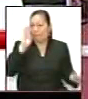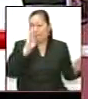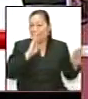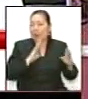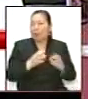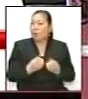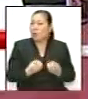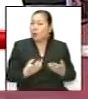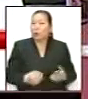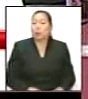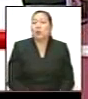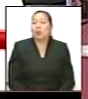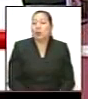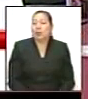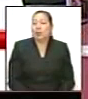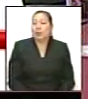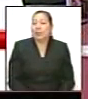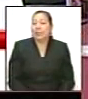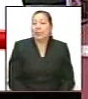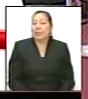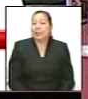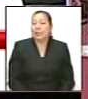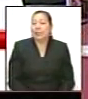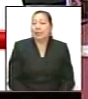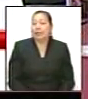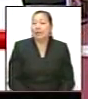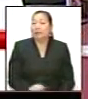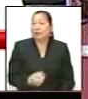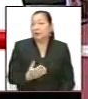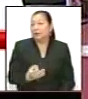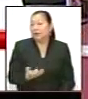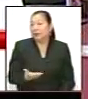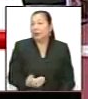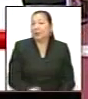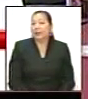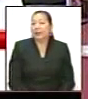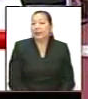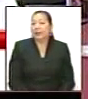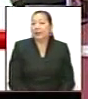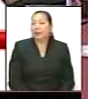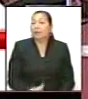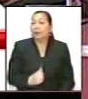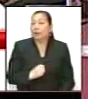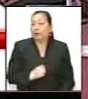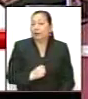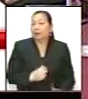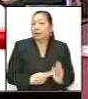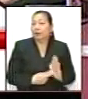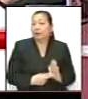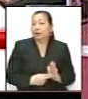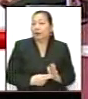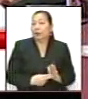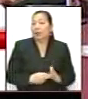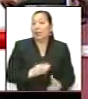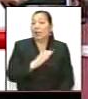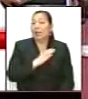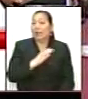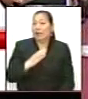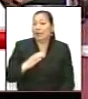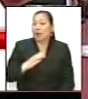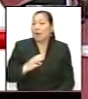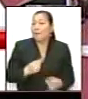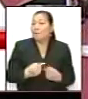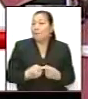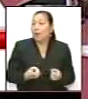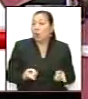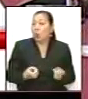me preocupa muchísimo el hecho de que, si bien es cierto, antes de todo, yo represento a la región del Callao, pero